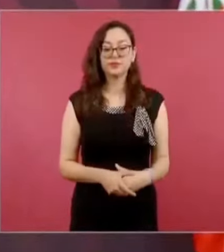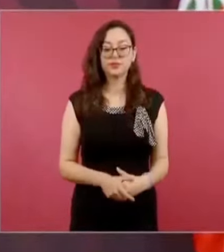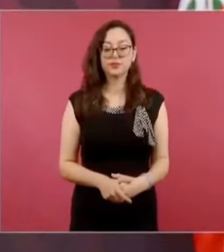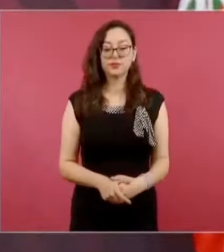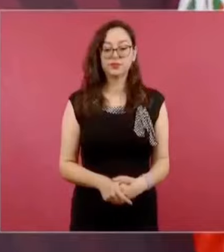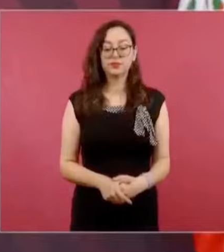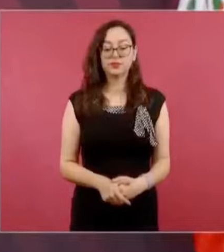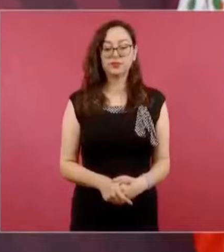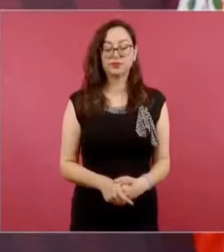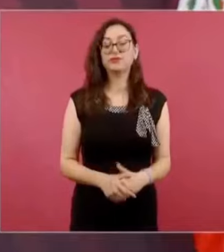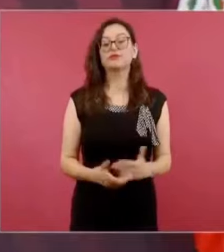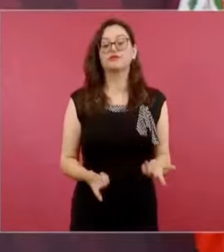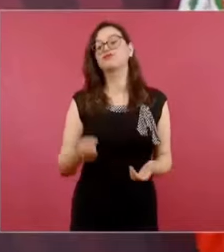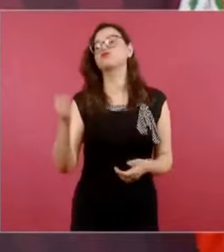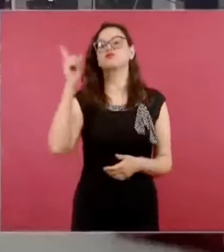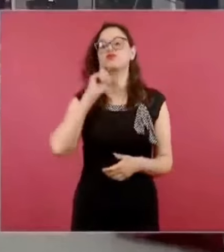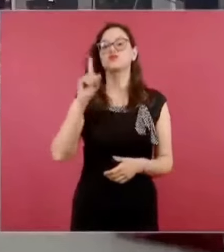Denise